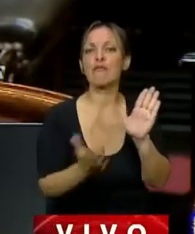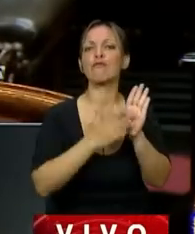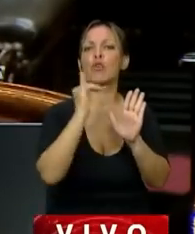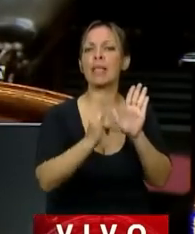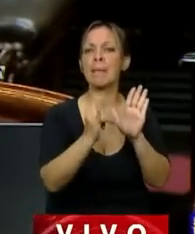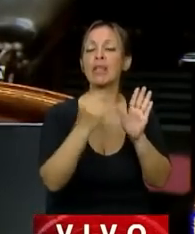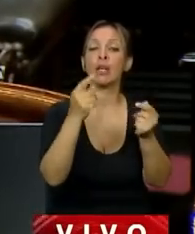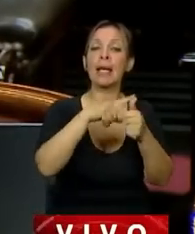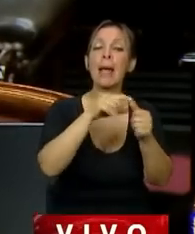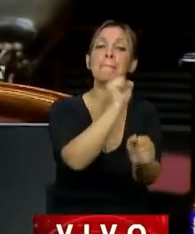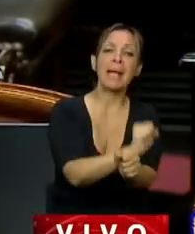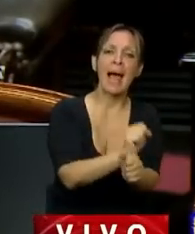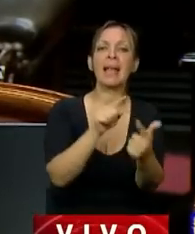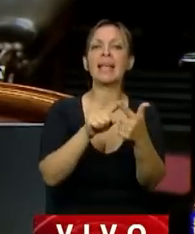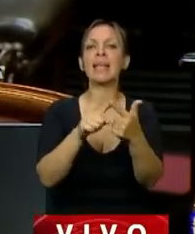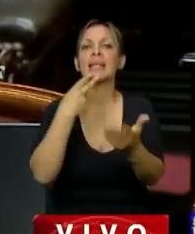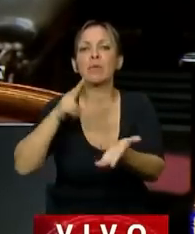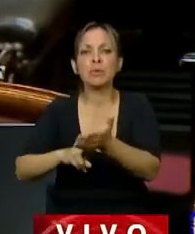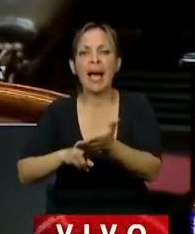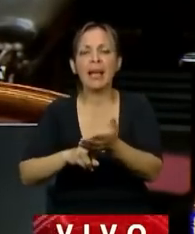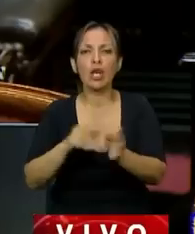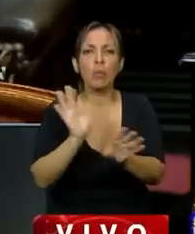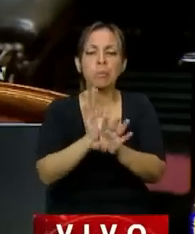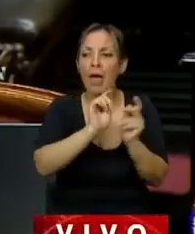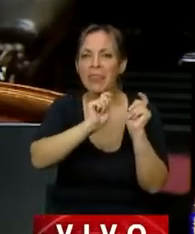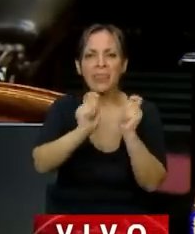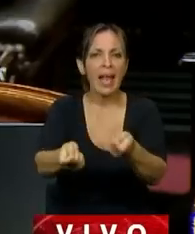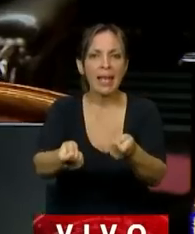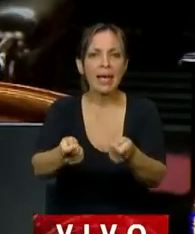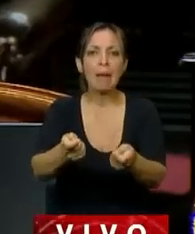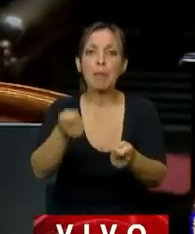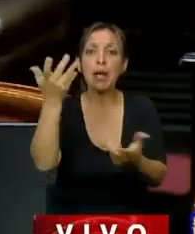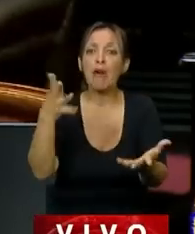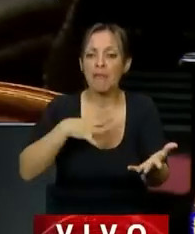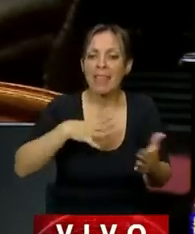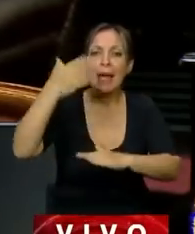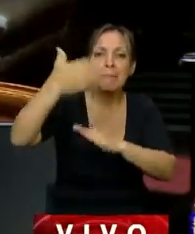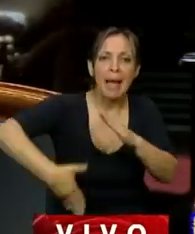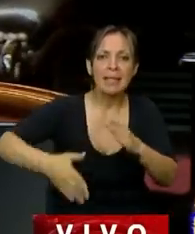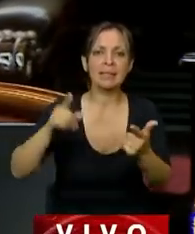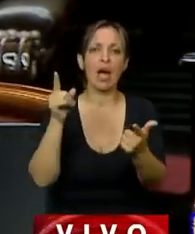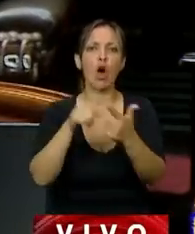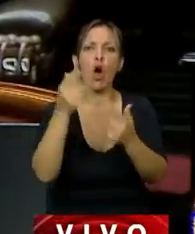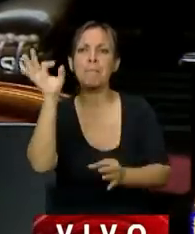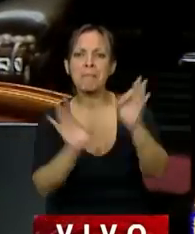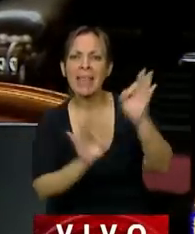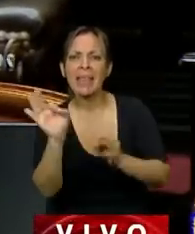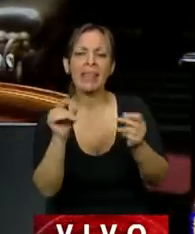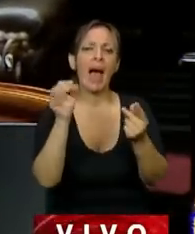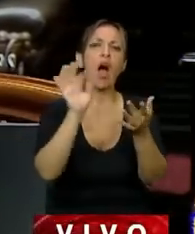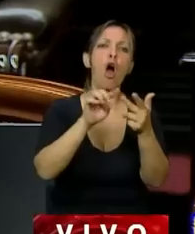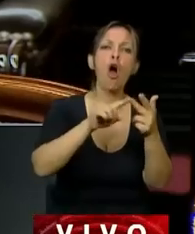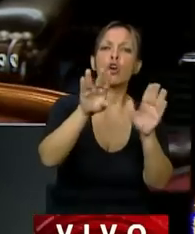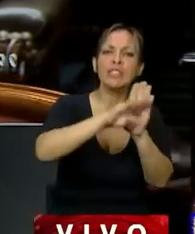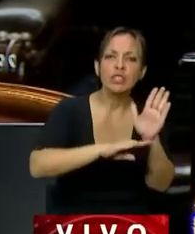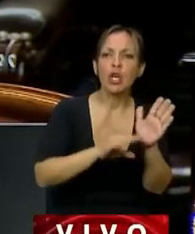2 cosas, penal y tributario. Delegamos sin ningún tipo de plazo, ni de barómetro, ni de condiciones,